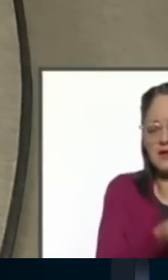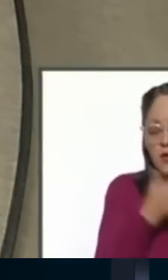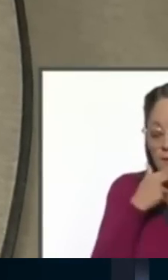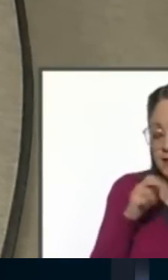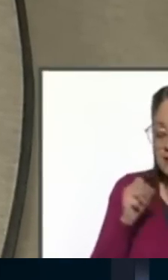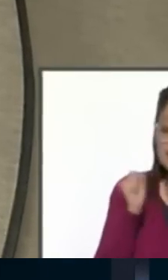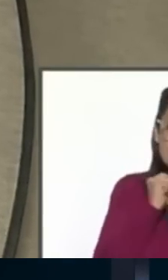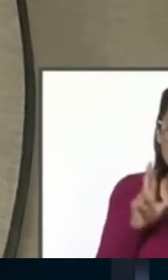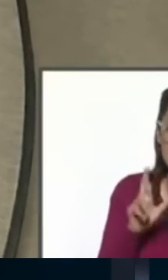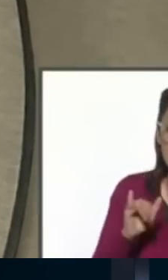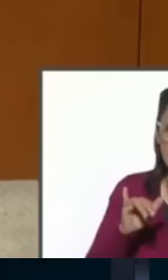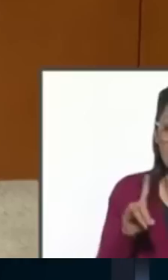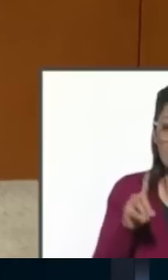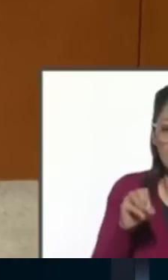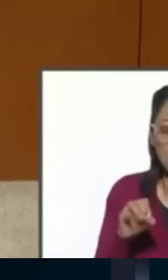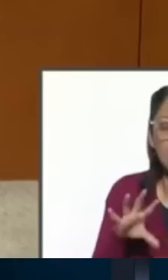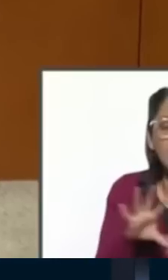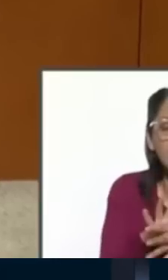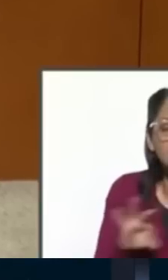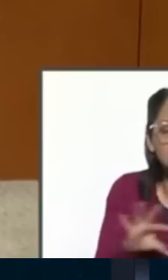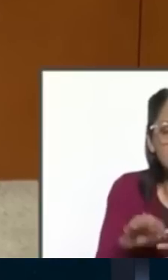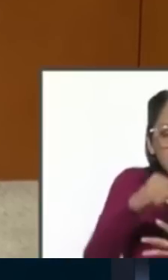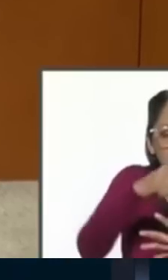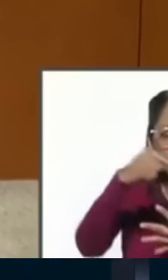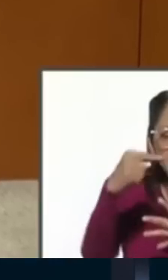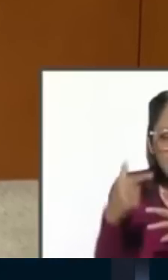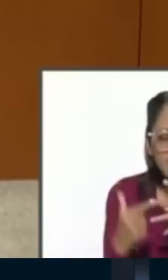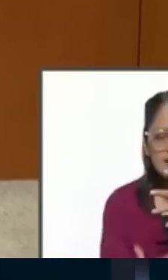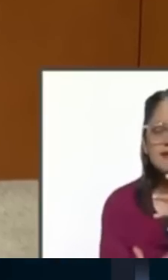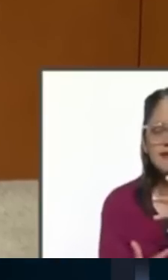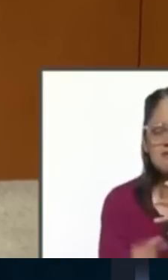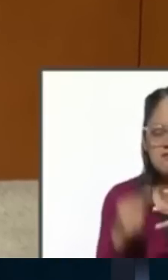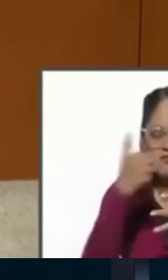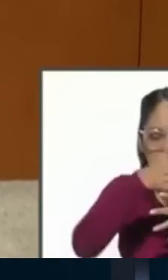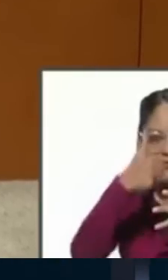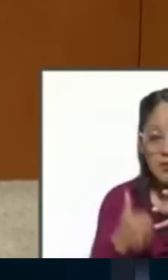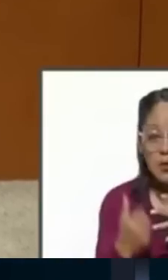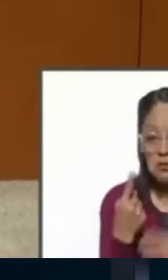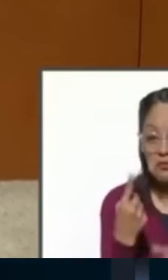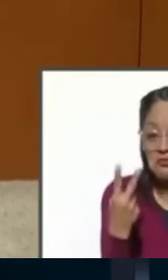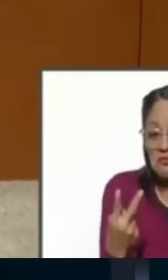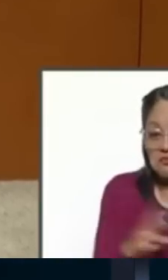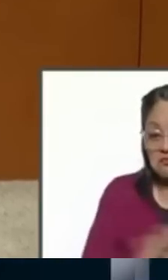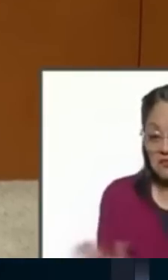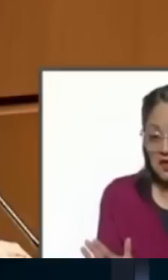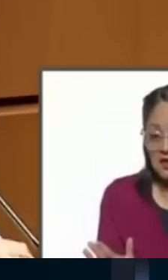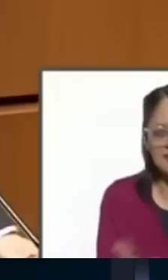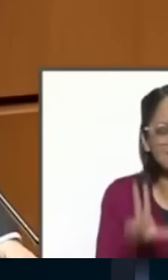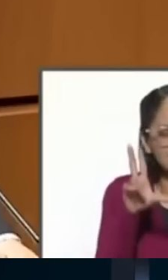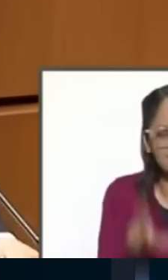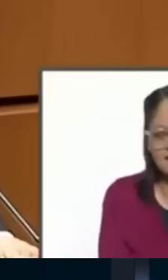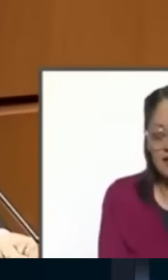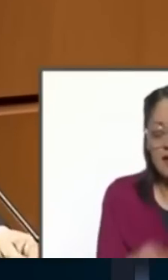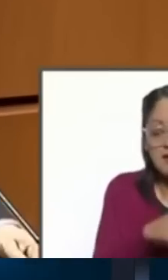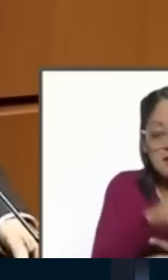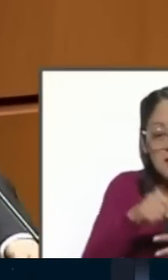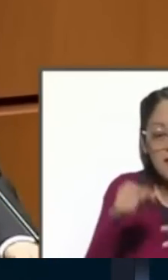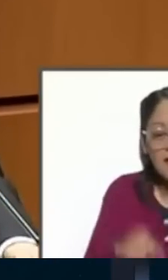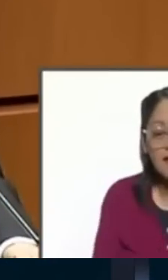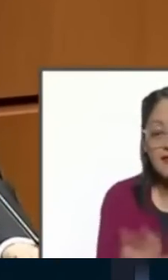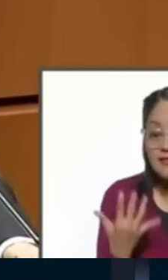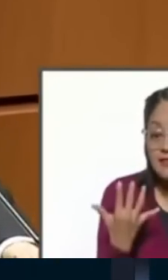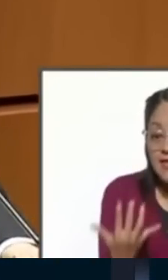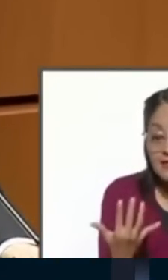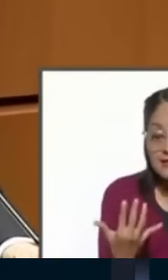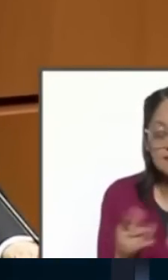Monreal dio a conocer un listado puntual, no de uno, ni de dos, vamos, ni siquiera de 10 privilegios.